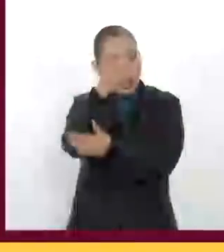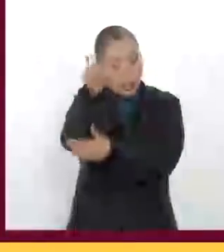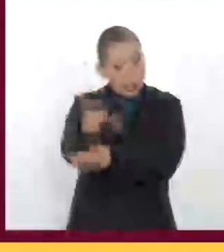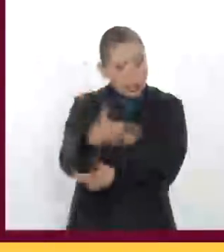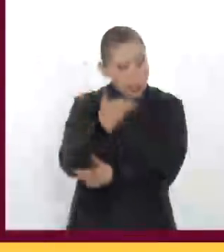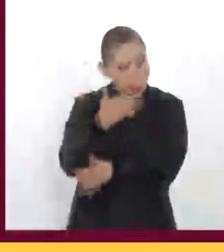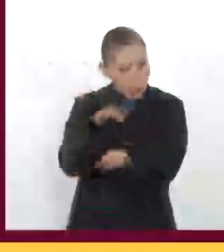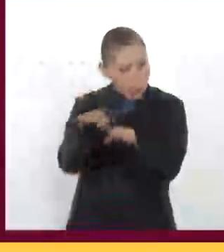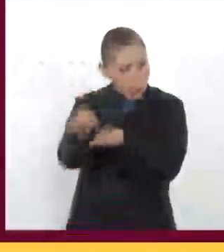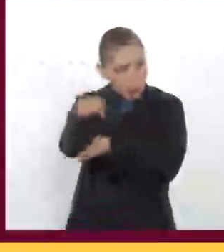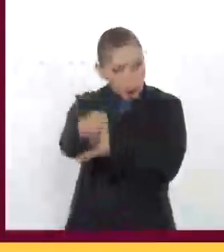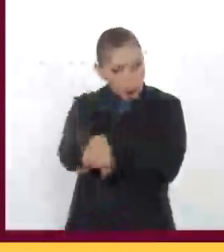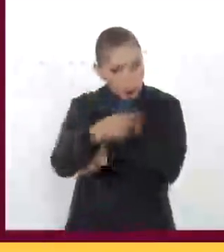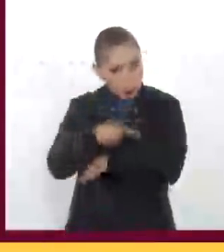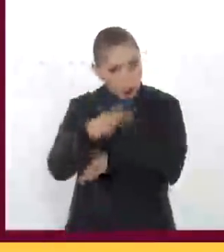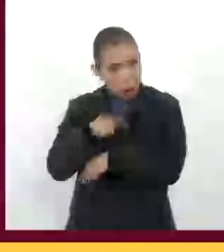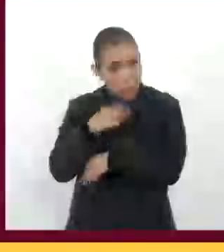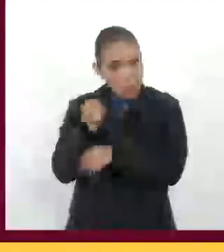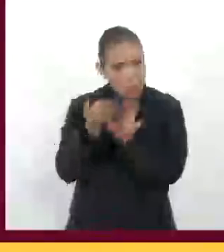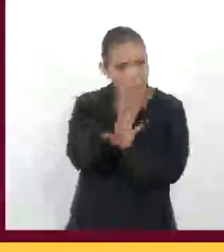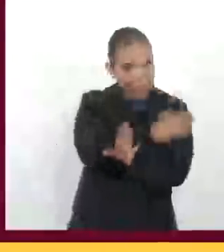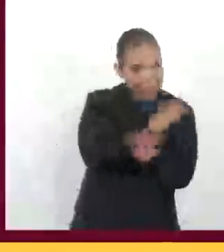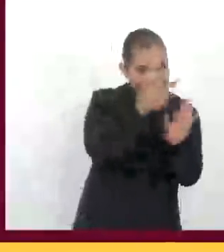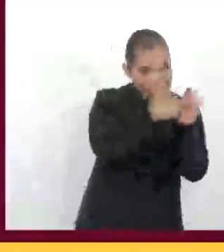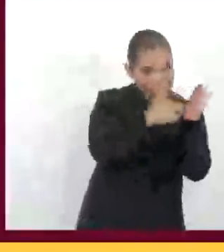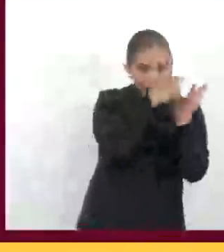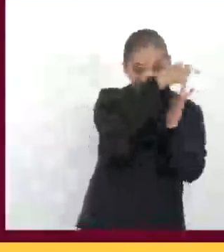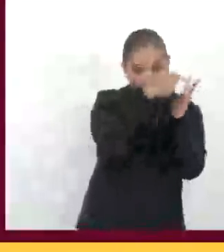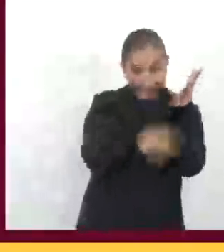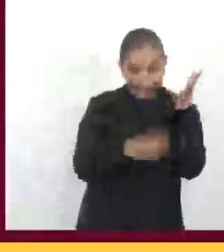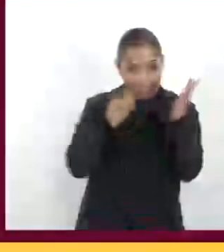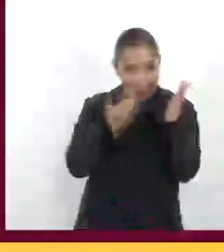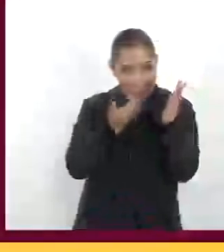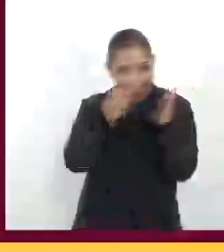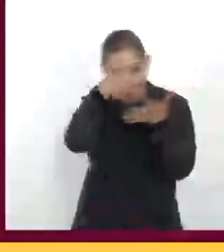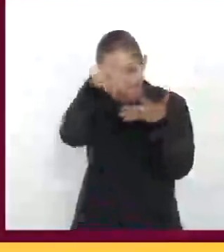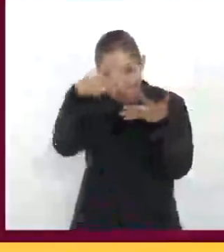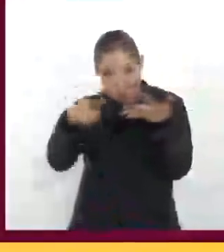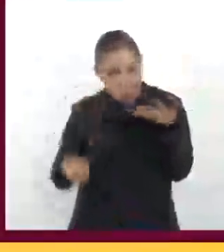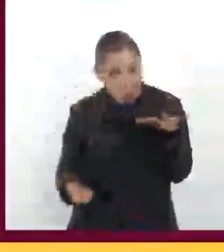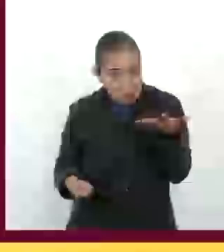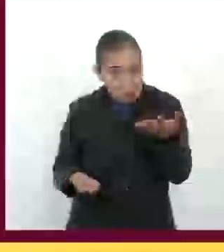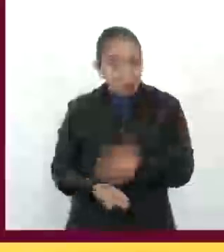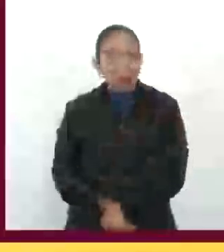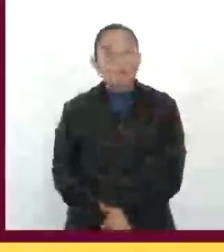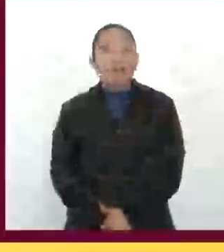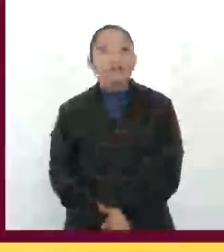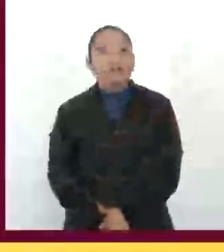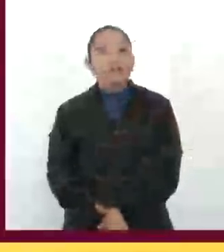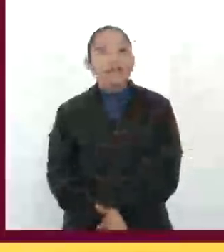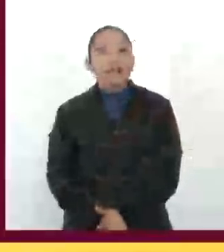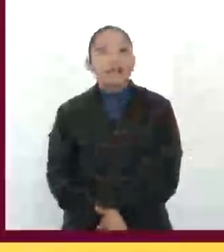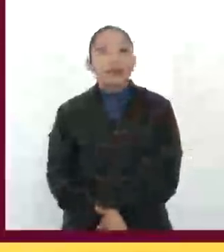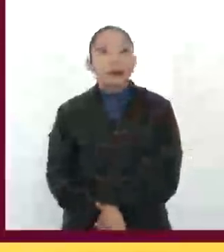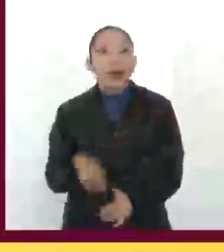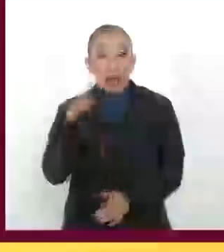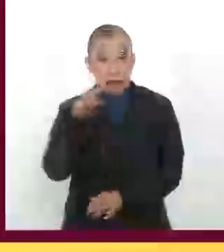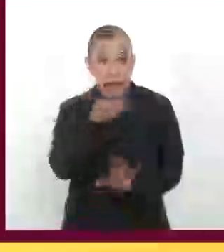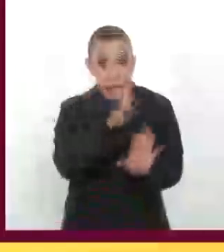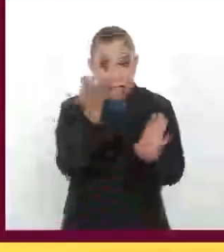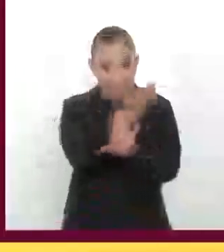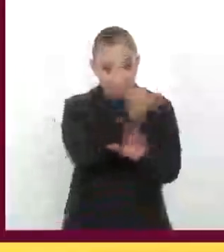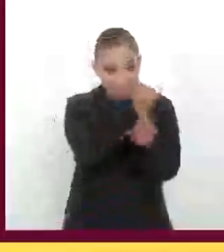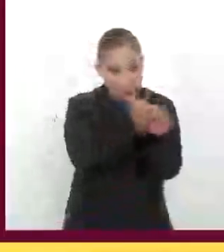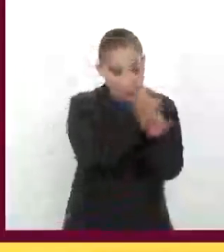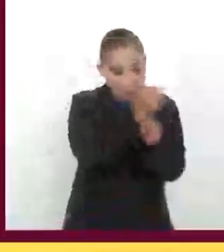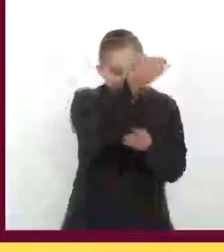y evalúen su actuación a partir de los principios que han revisado en esta sesión. Reúnan el caso